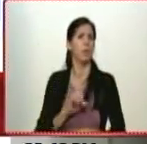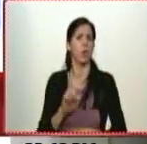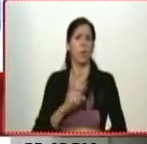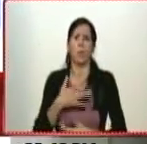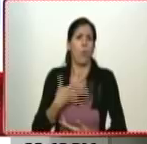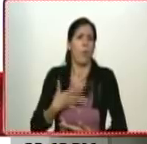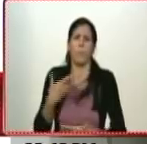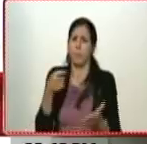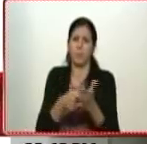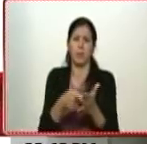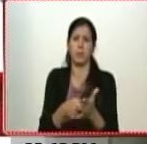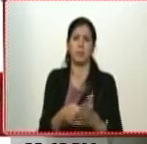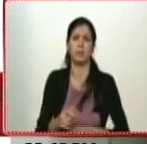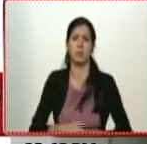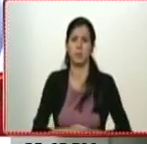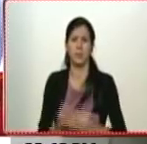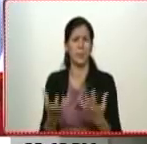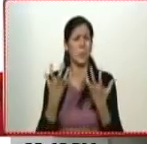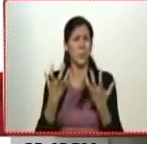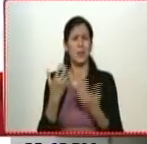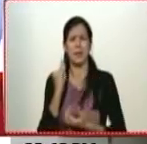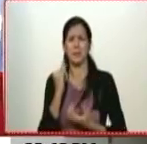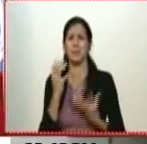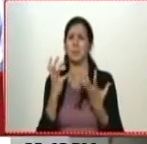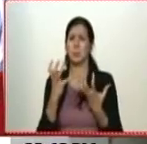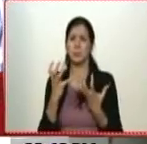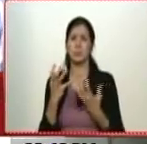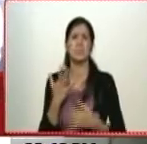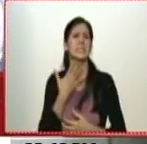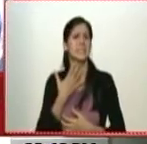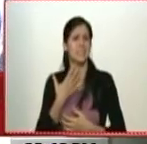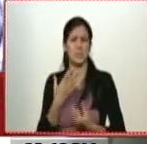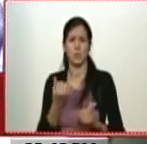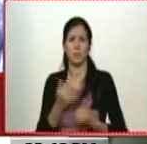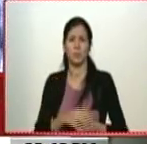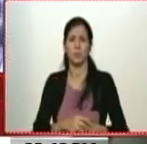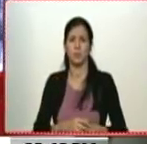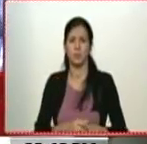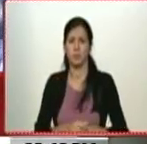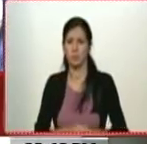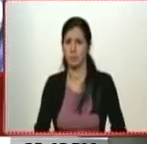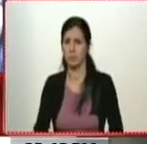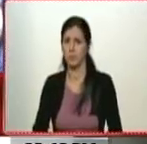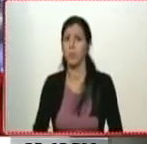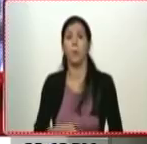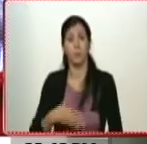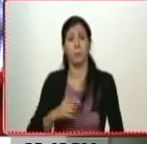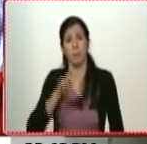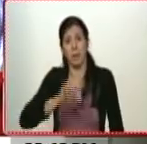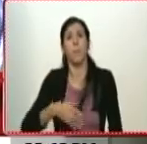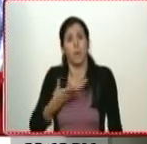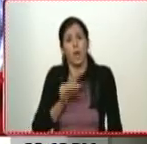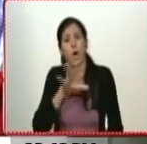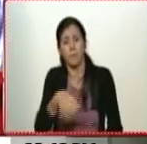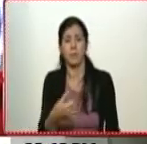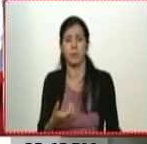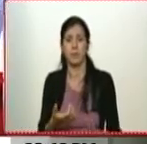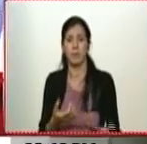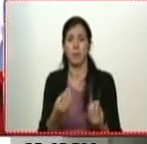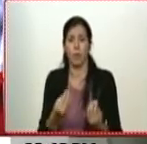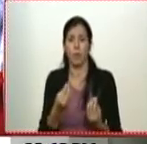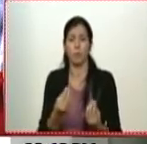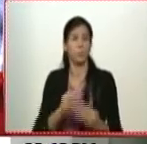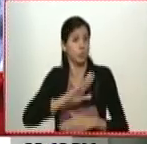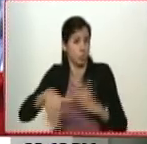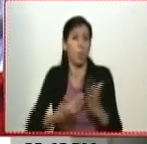esto. Tenemos una bandada aquí de la economía, pues necesitamos bajar esto lo máximo posible para que el pueblo pueda comprar el mal. Que todo el mundo se beneficie,